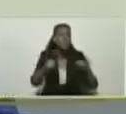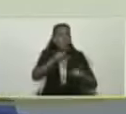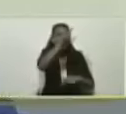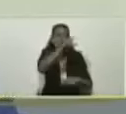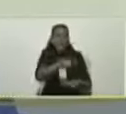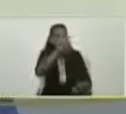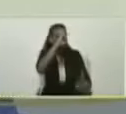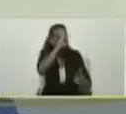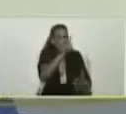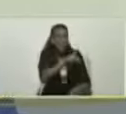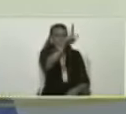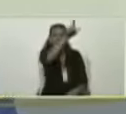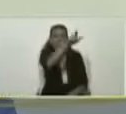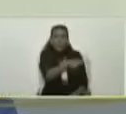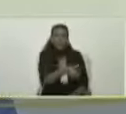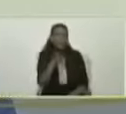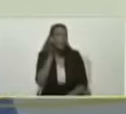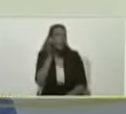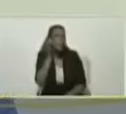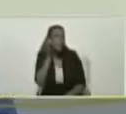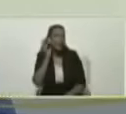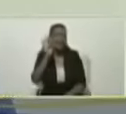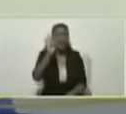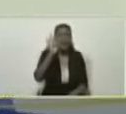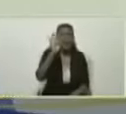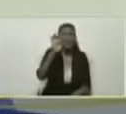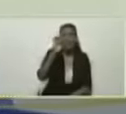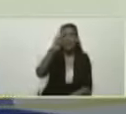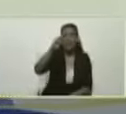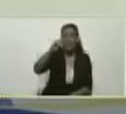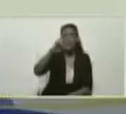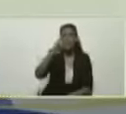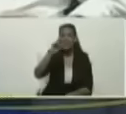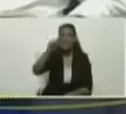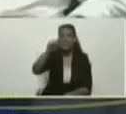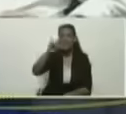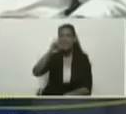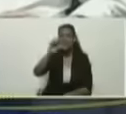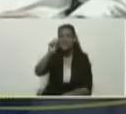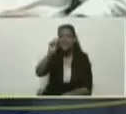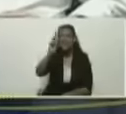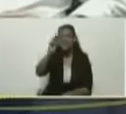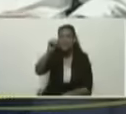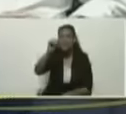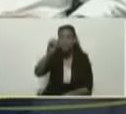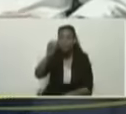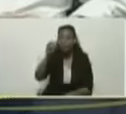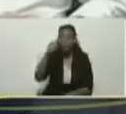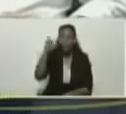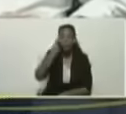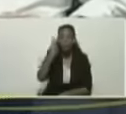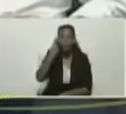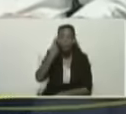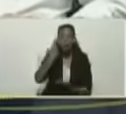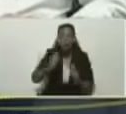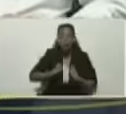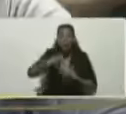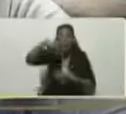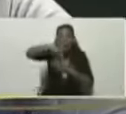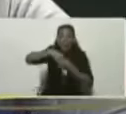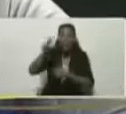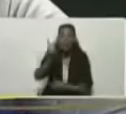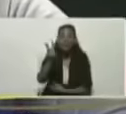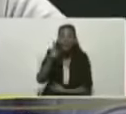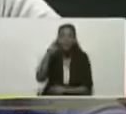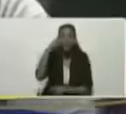El respeto, el feminismo, sobre todo el feminismo venezolano socialista, es la máxima